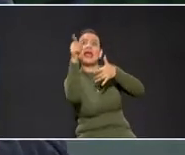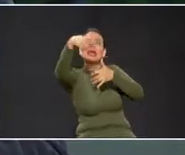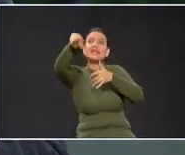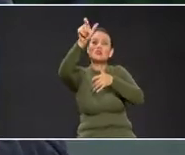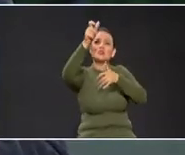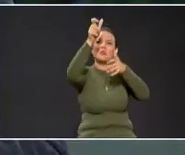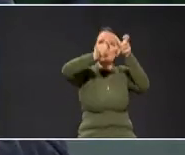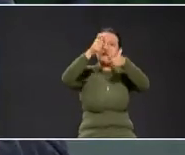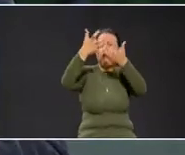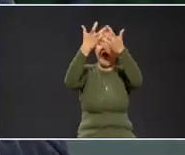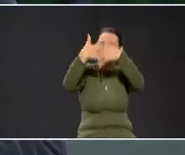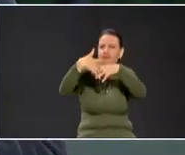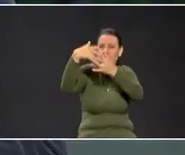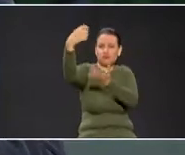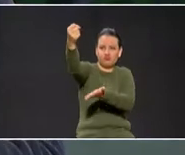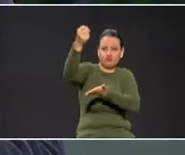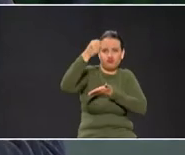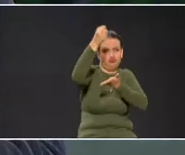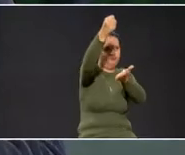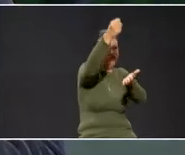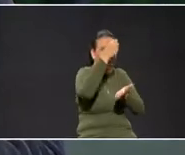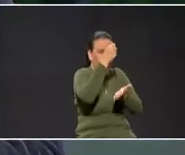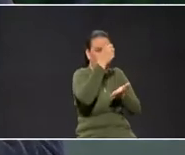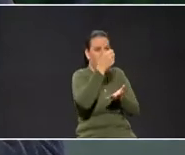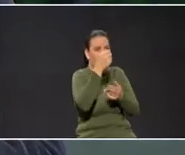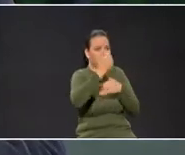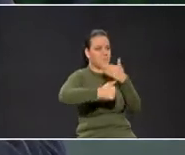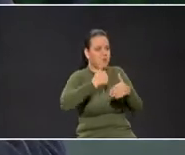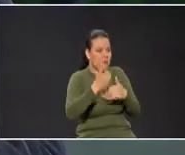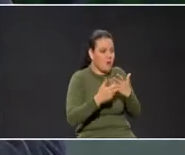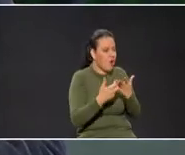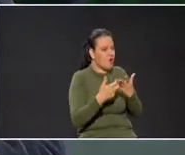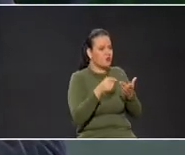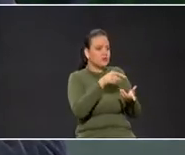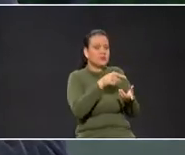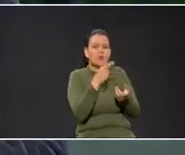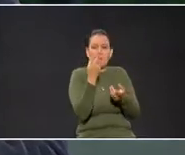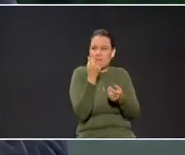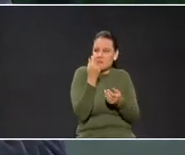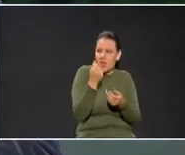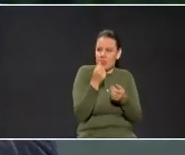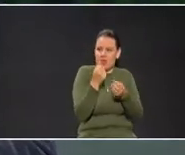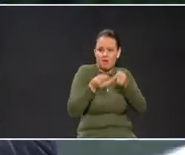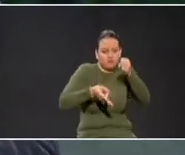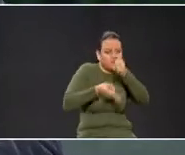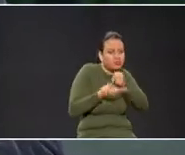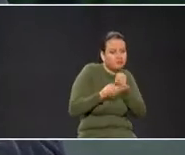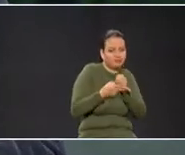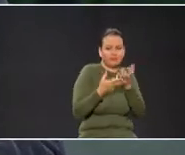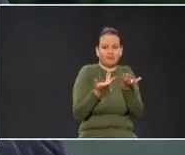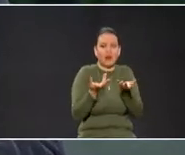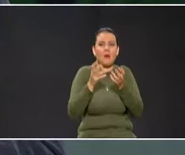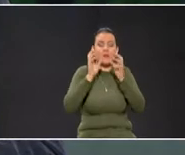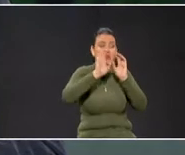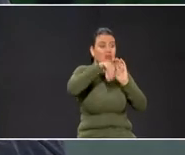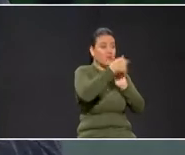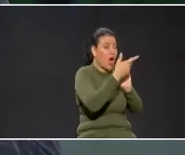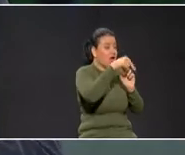hacer unas inversiones subiendo la asistencia técnica subiendo los créditos y se puedan exportar